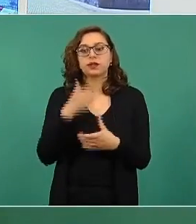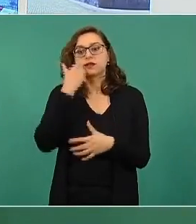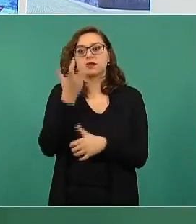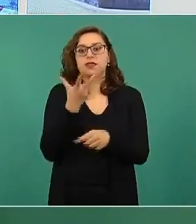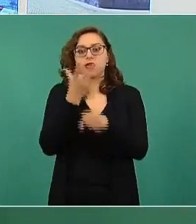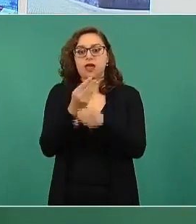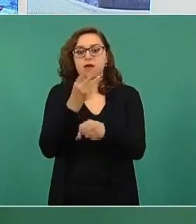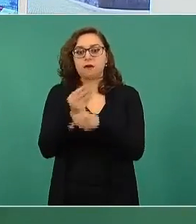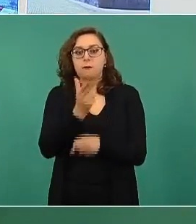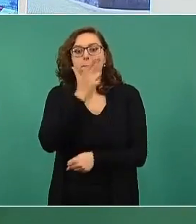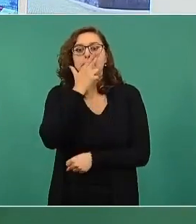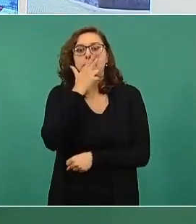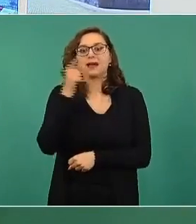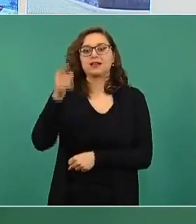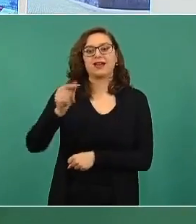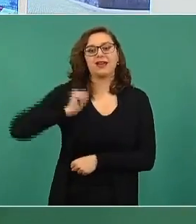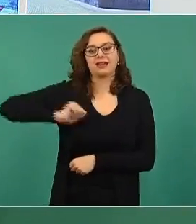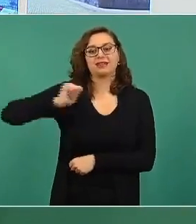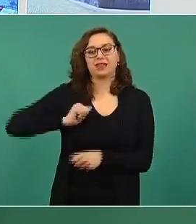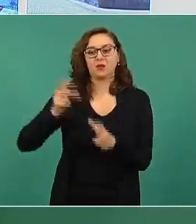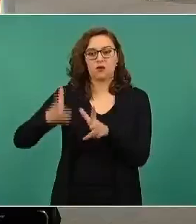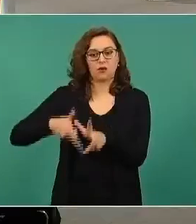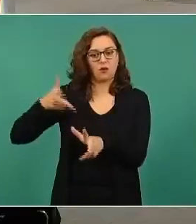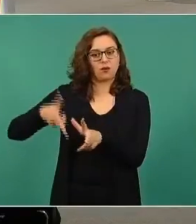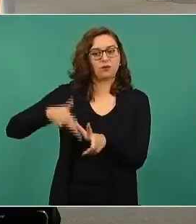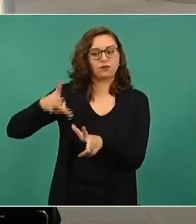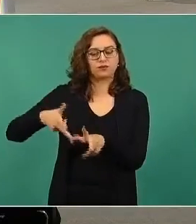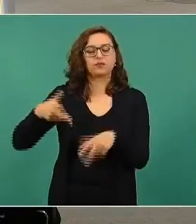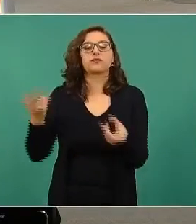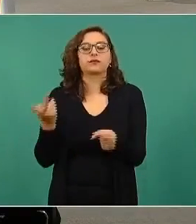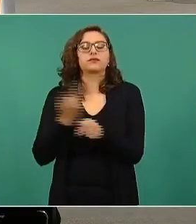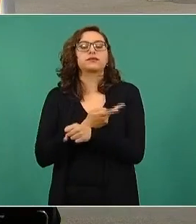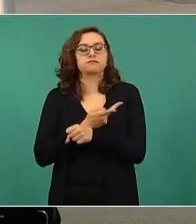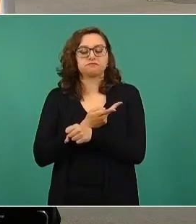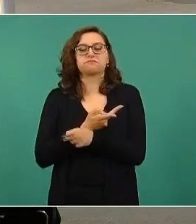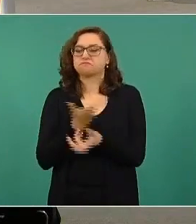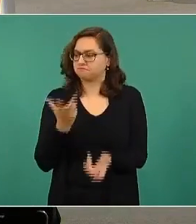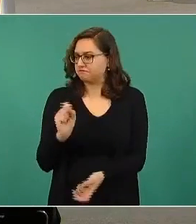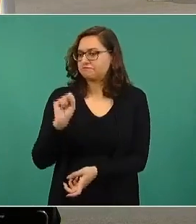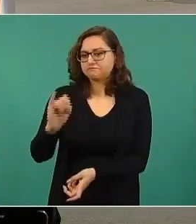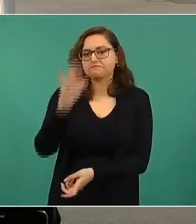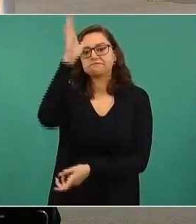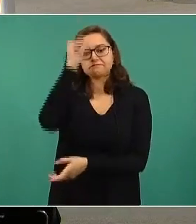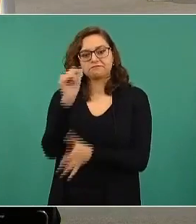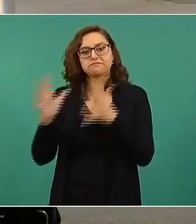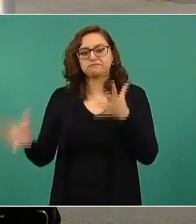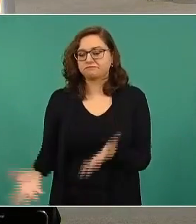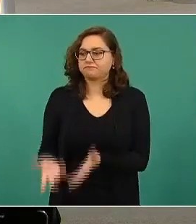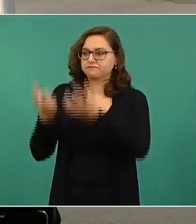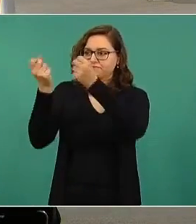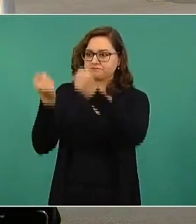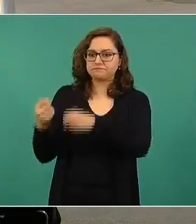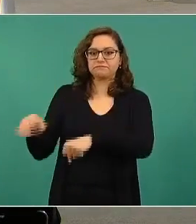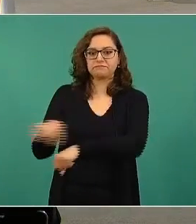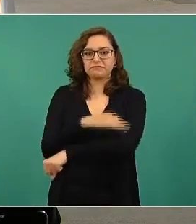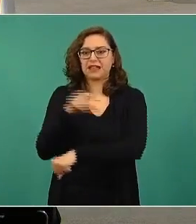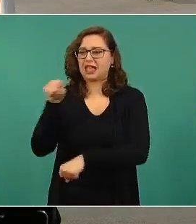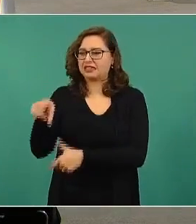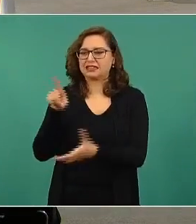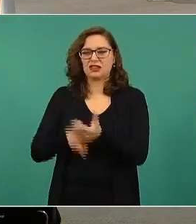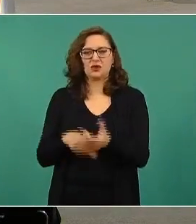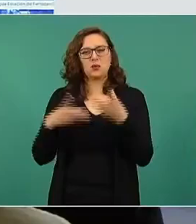esta antigua estación de ferrocarril y lo que se generó fue pues recuperar un espacio que estaba abandonado y era un basurero